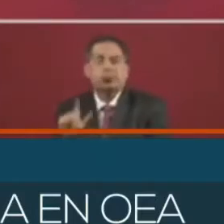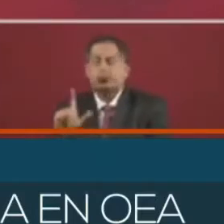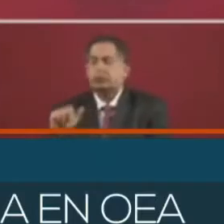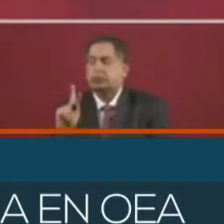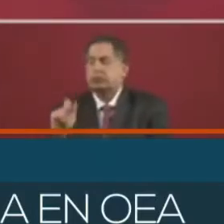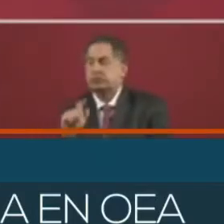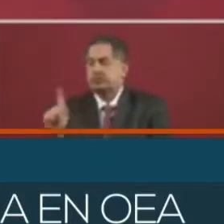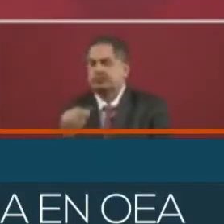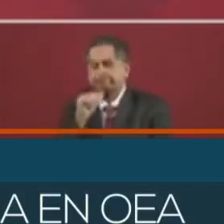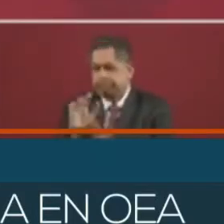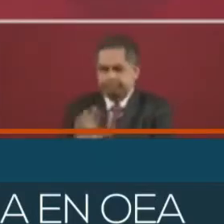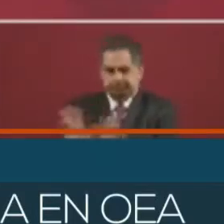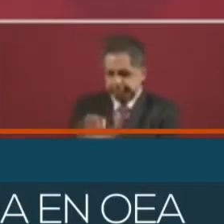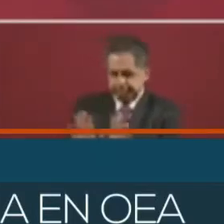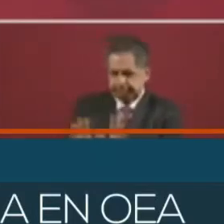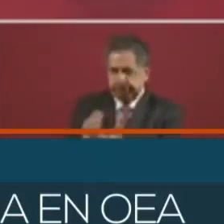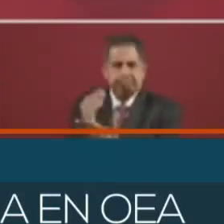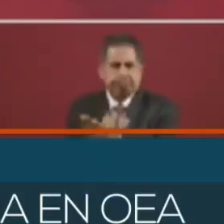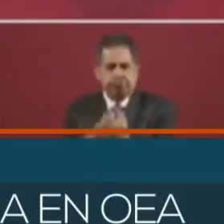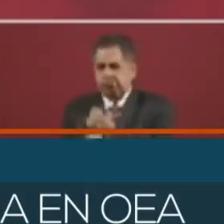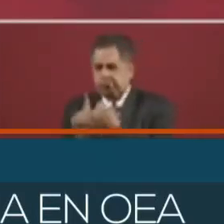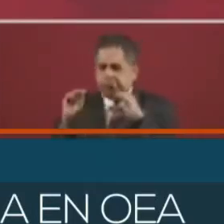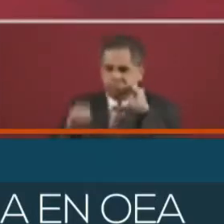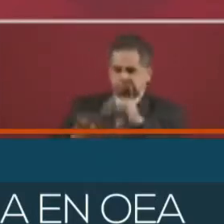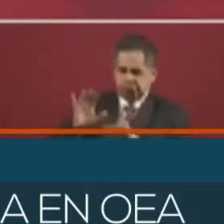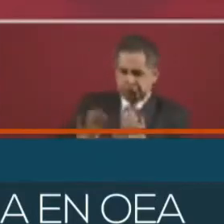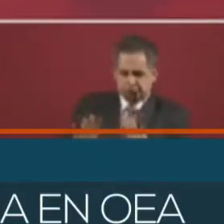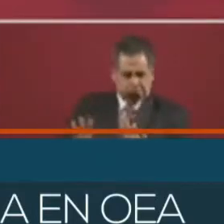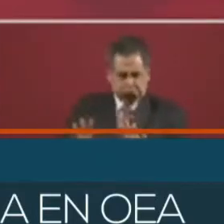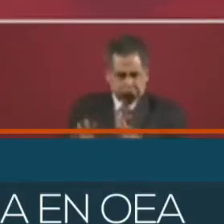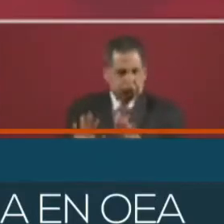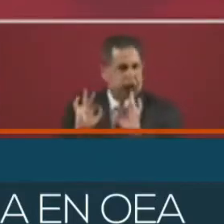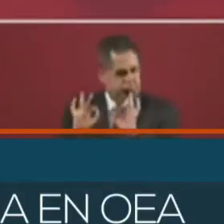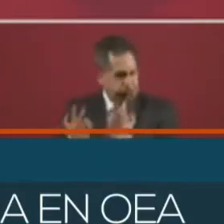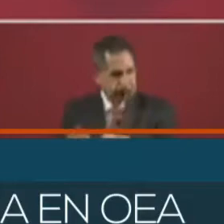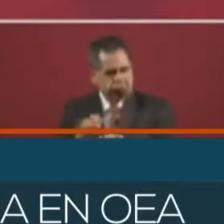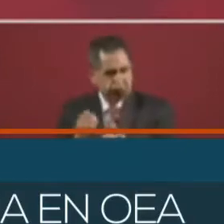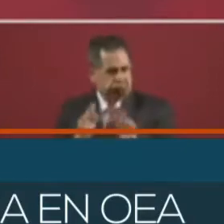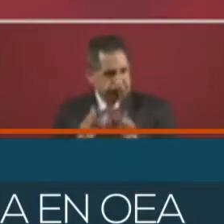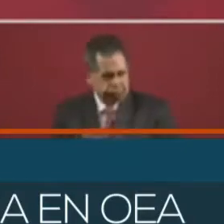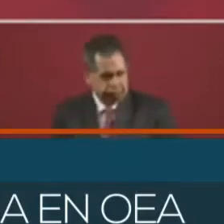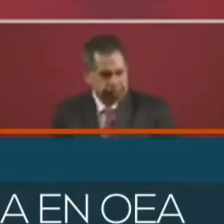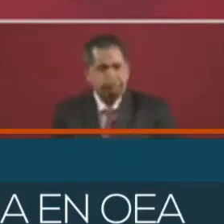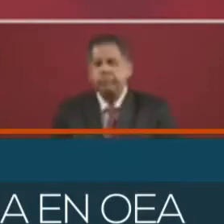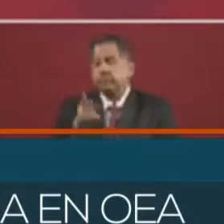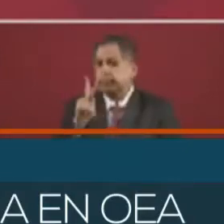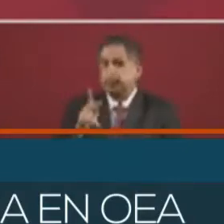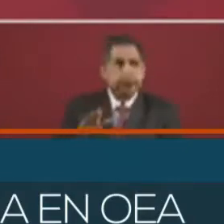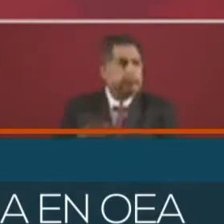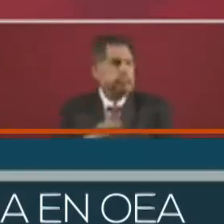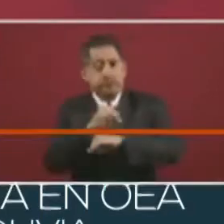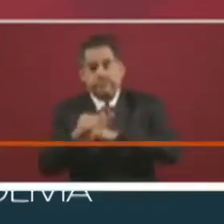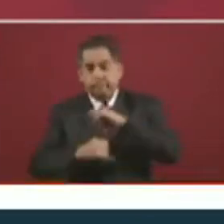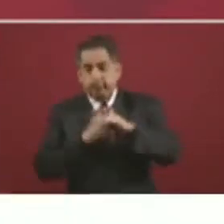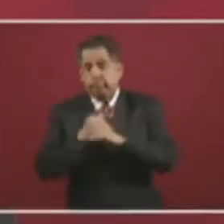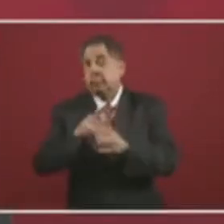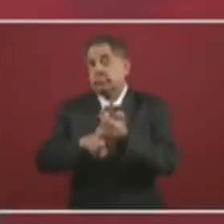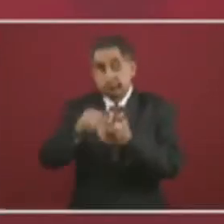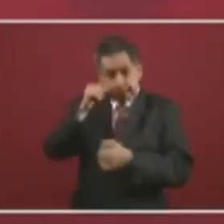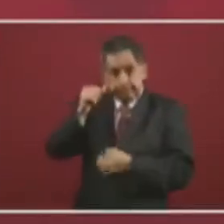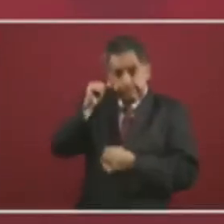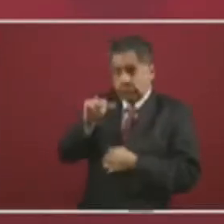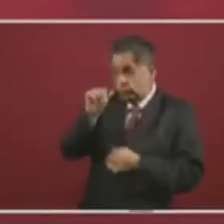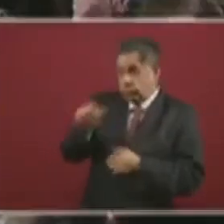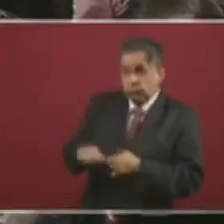país. El canciller afirmó además que México está dispuesto a ofrecer asilo como lo ha hecho desde hace décadas.